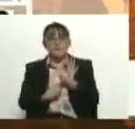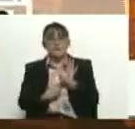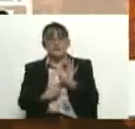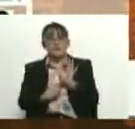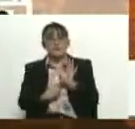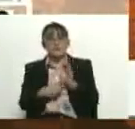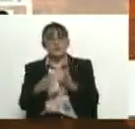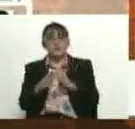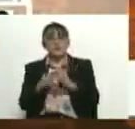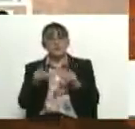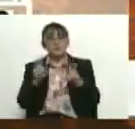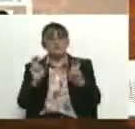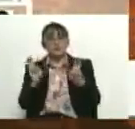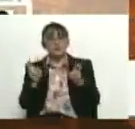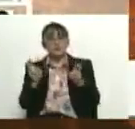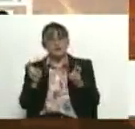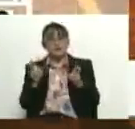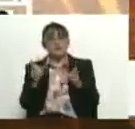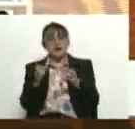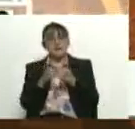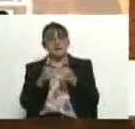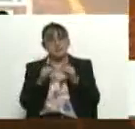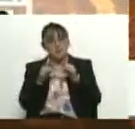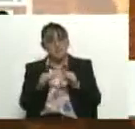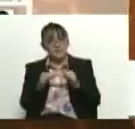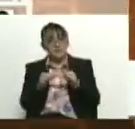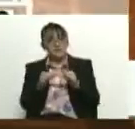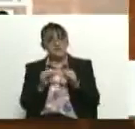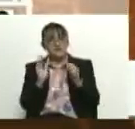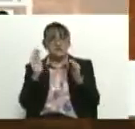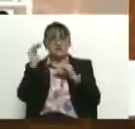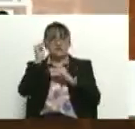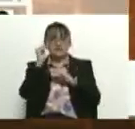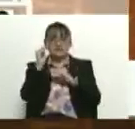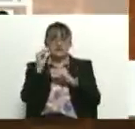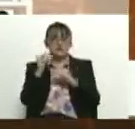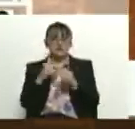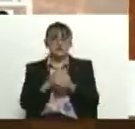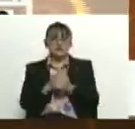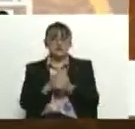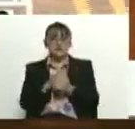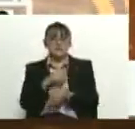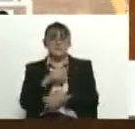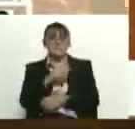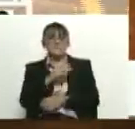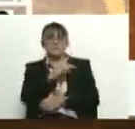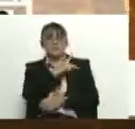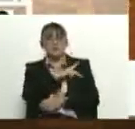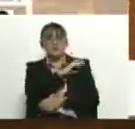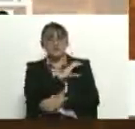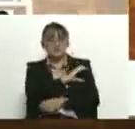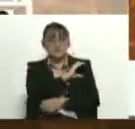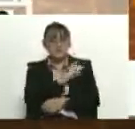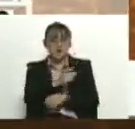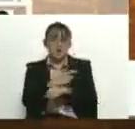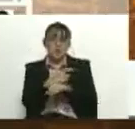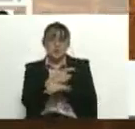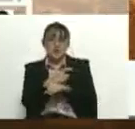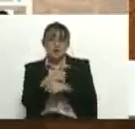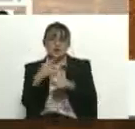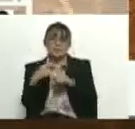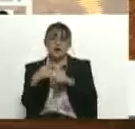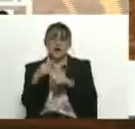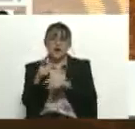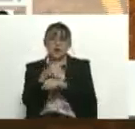todos estos aspectos con un equipo permanente atendiendo desde protección civil la gobernación el gobierno nacional y